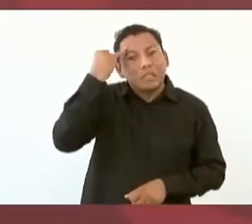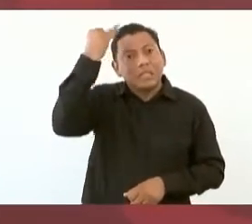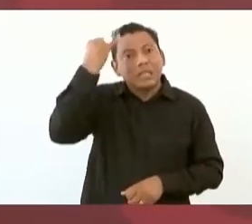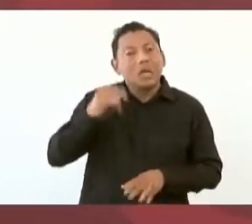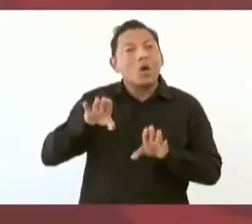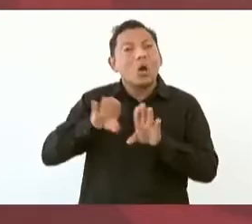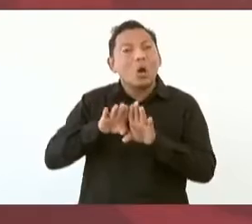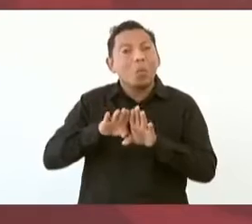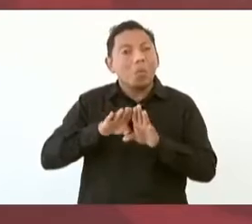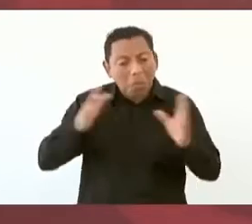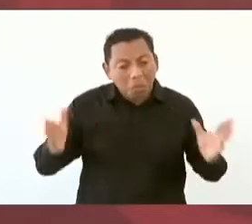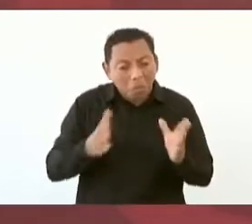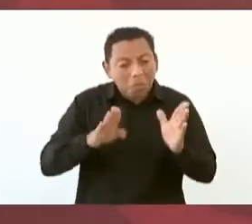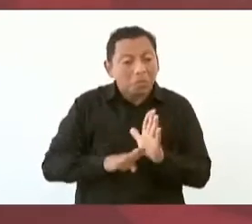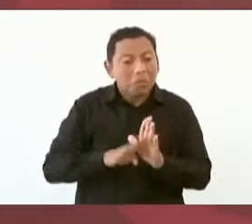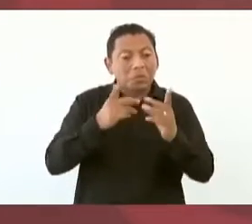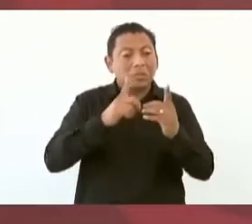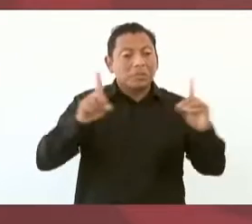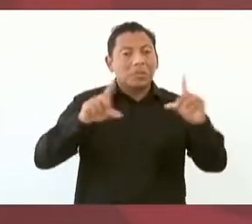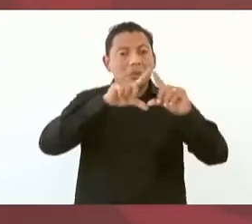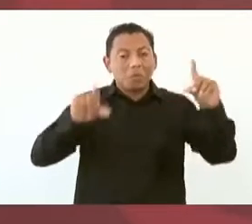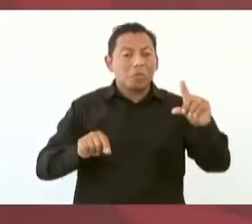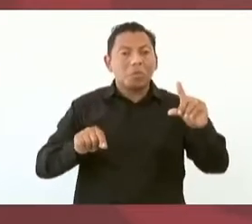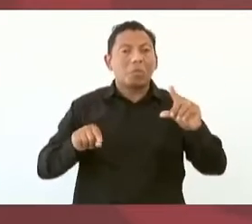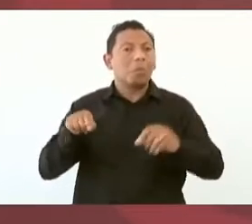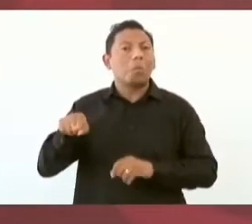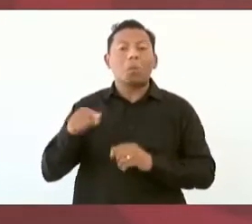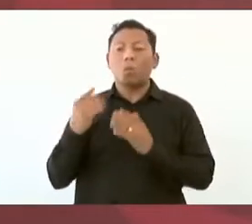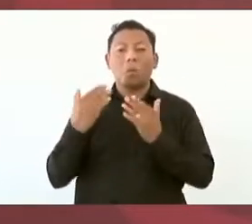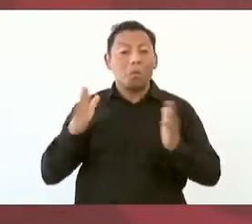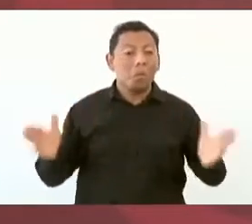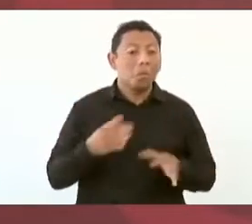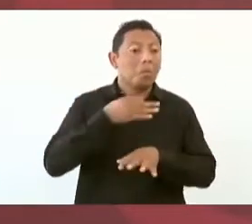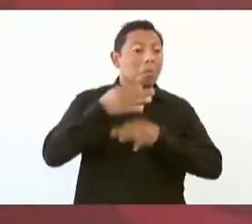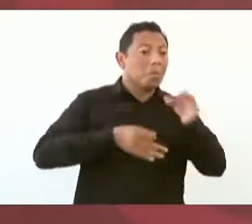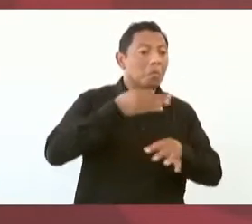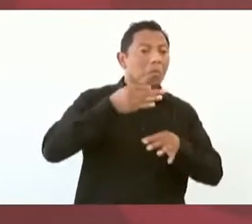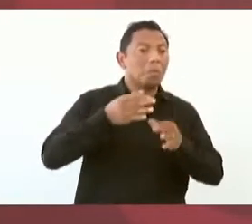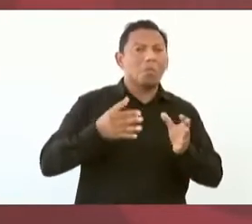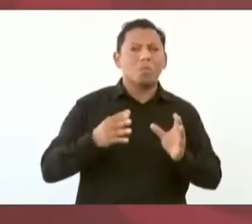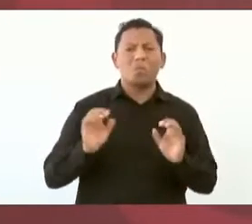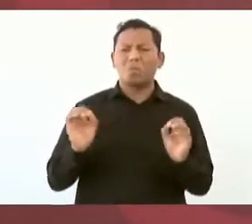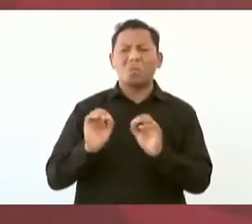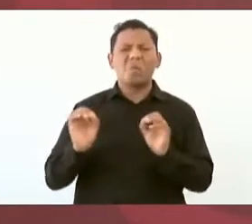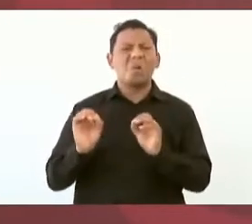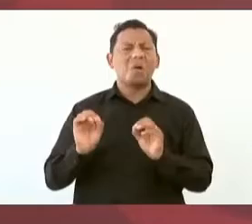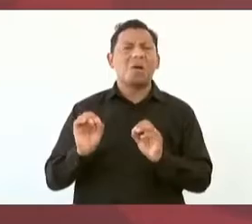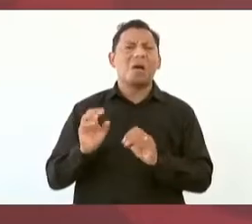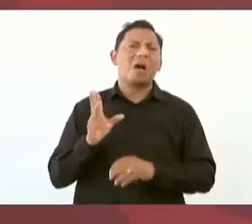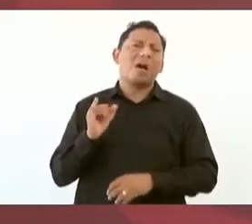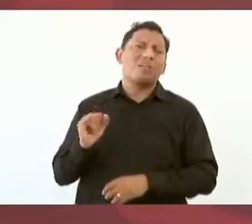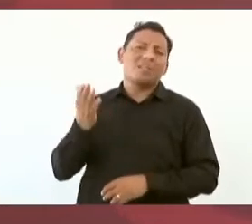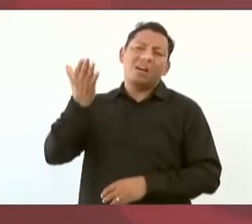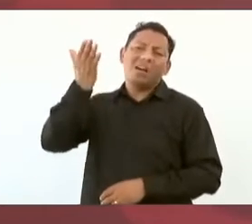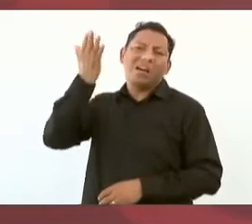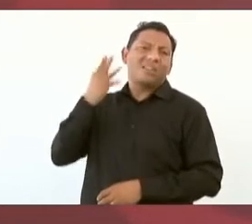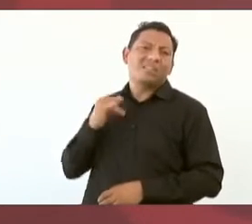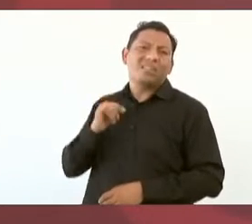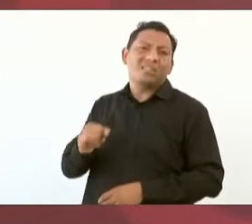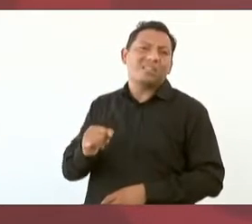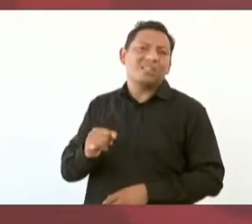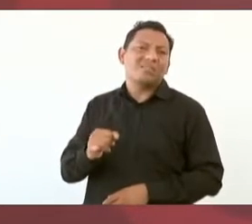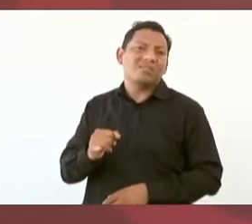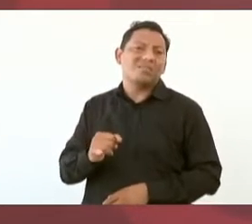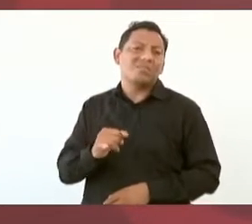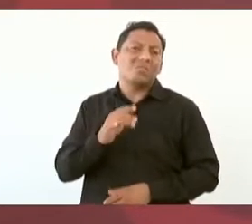no impulsara el desarrollo, que no promoviera el desarrollo, que todo se dejara al